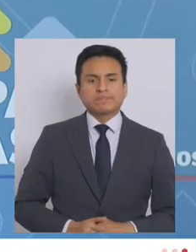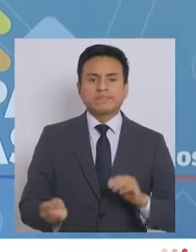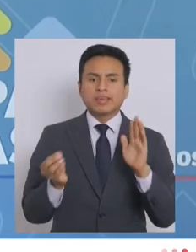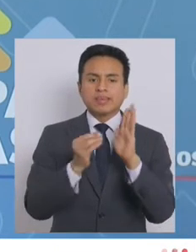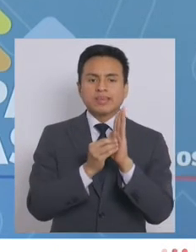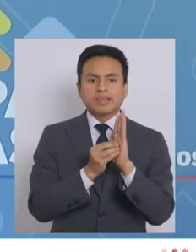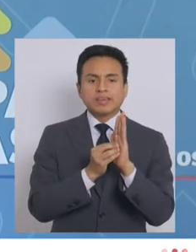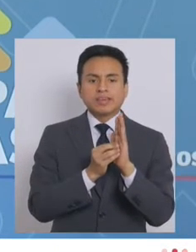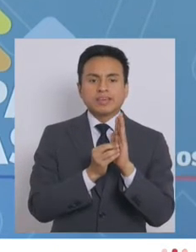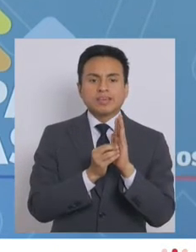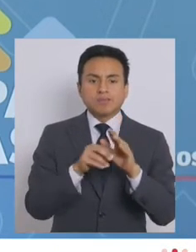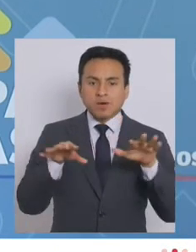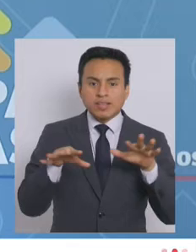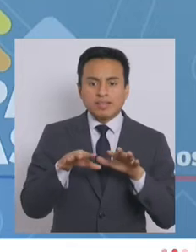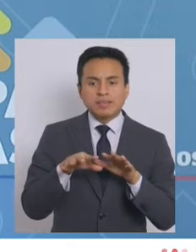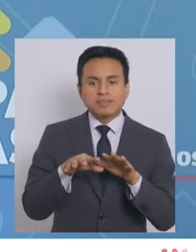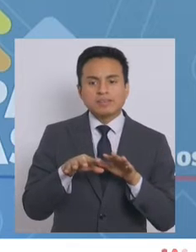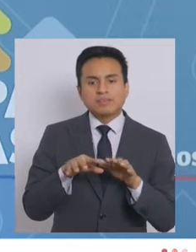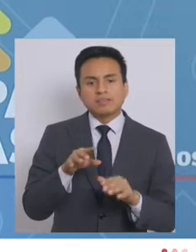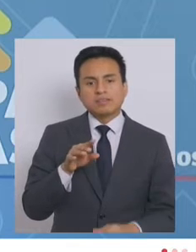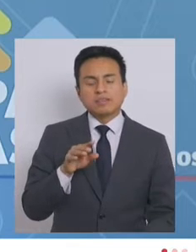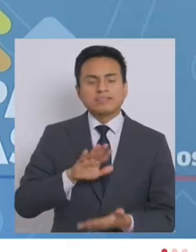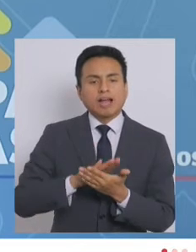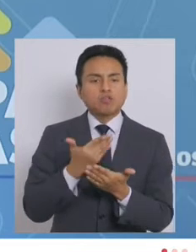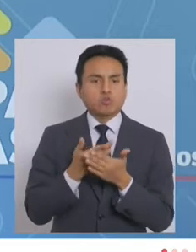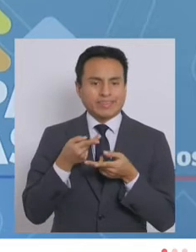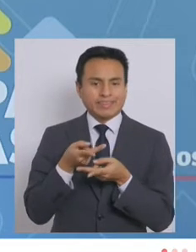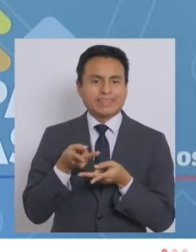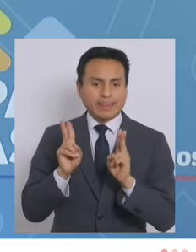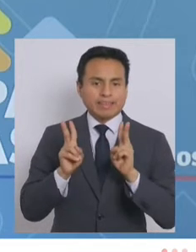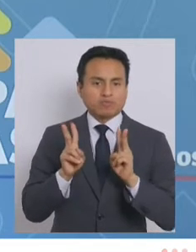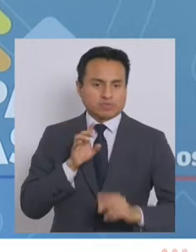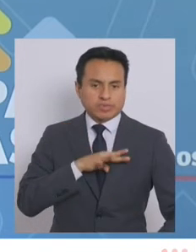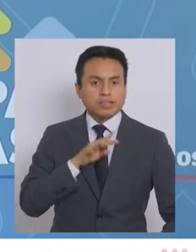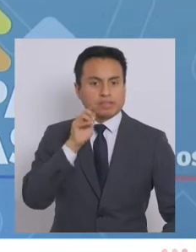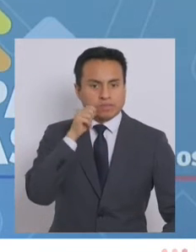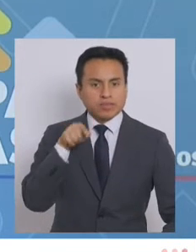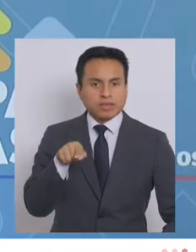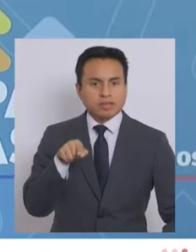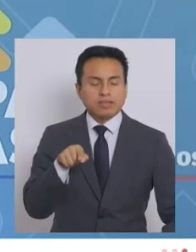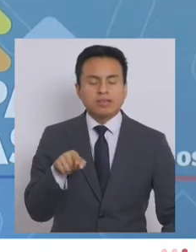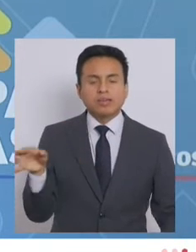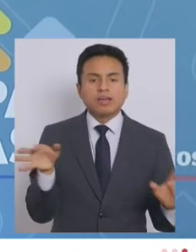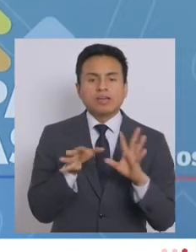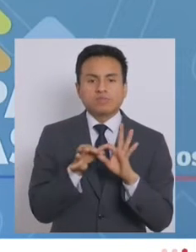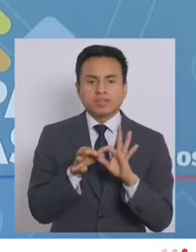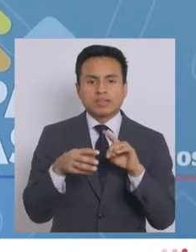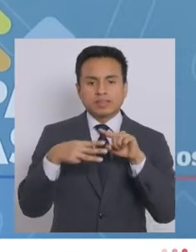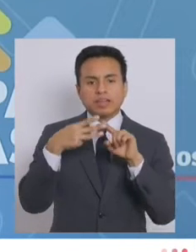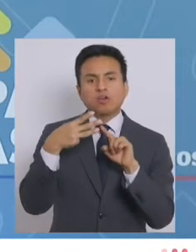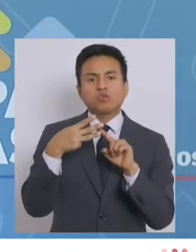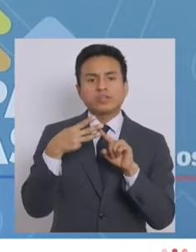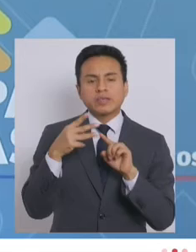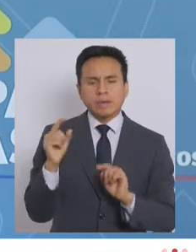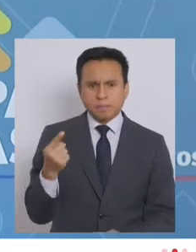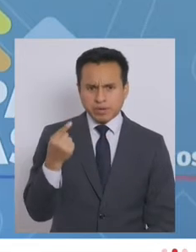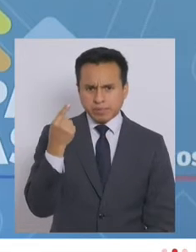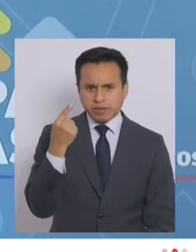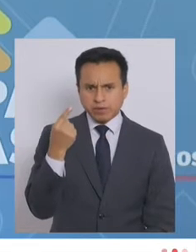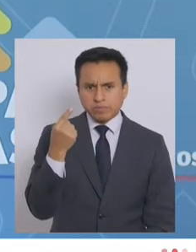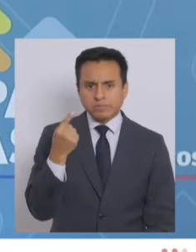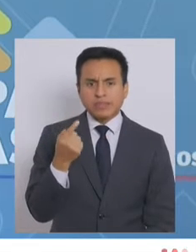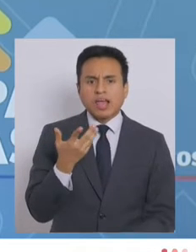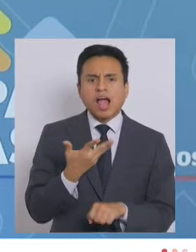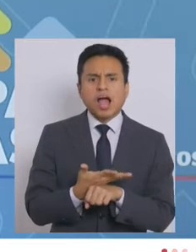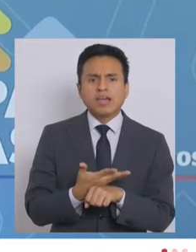refuerza la idea de que la salud es un derecho en chile y refuerza tres cosas primero que